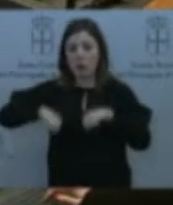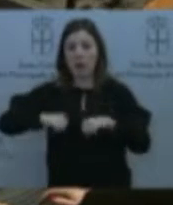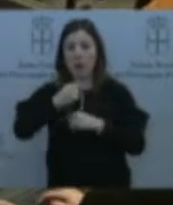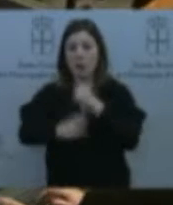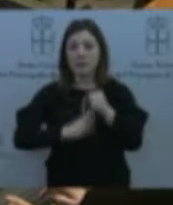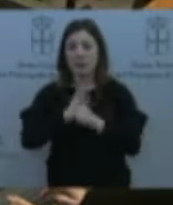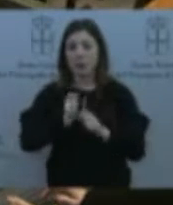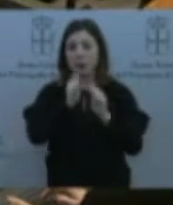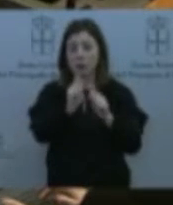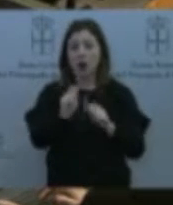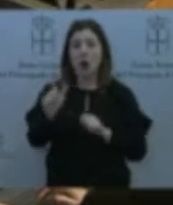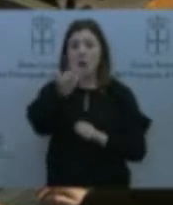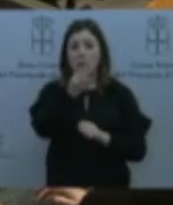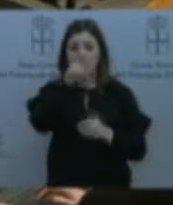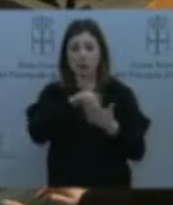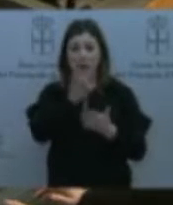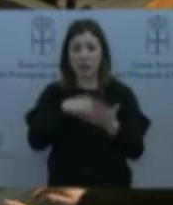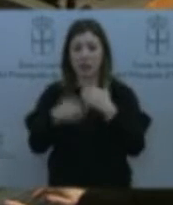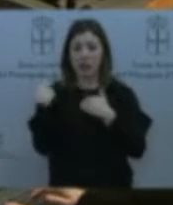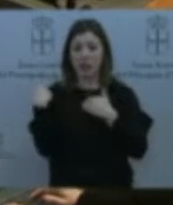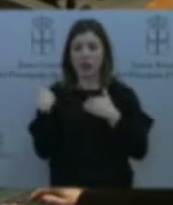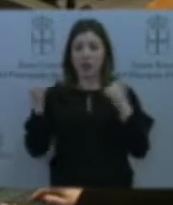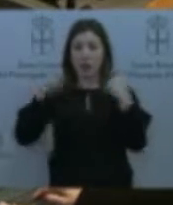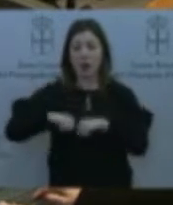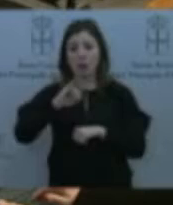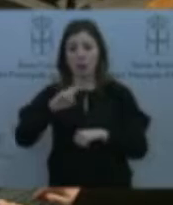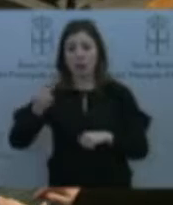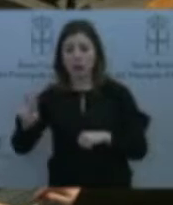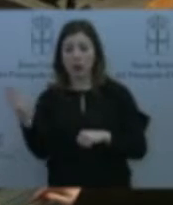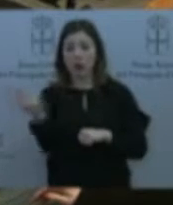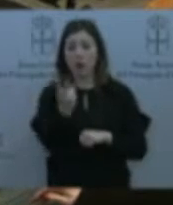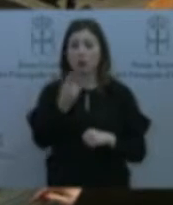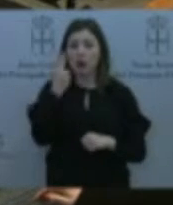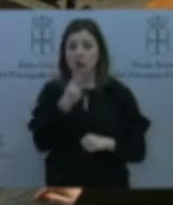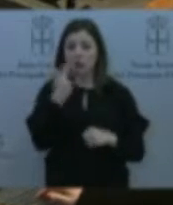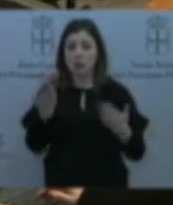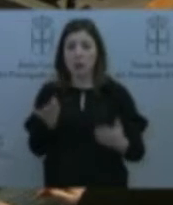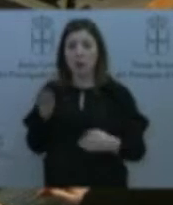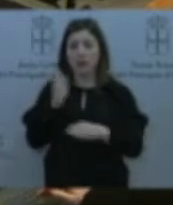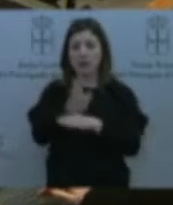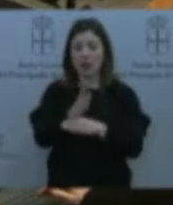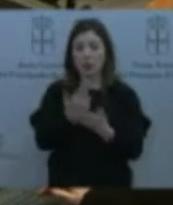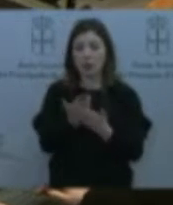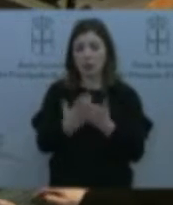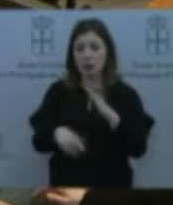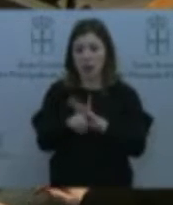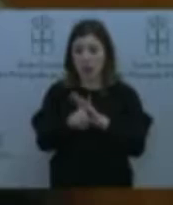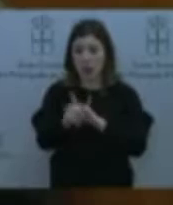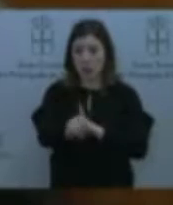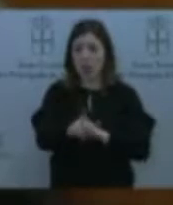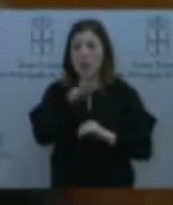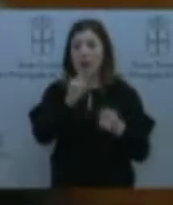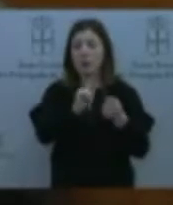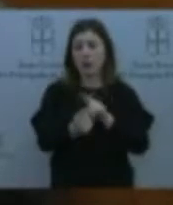con Izquierda Unida, por el cual ambas formaciones se comprometían a presentar una proposición de ley para la modificación del régimen de elecciones a la Junta General